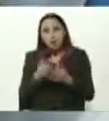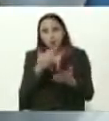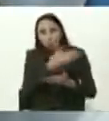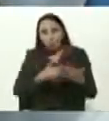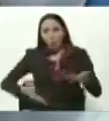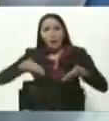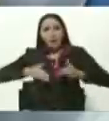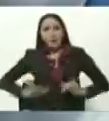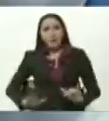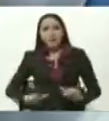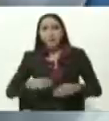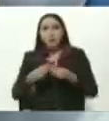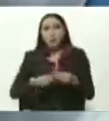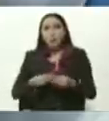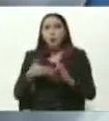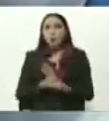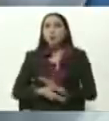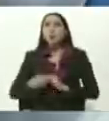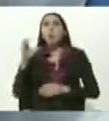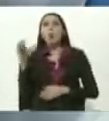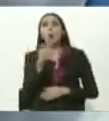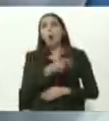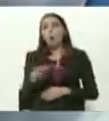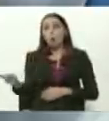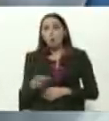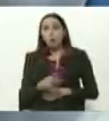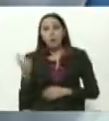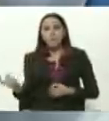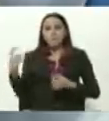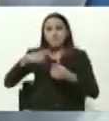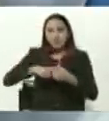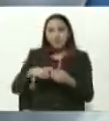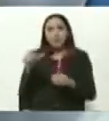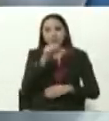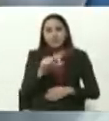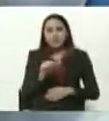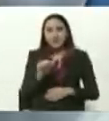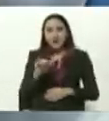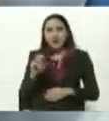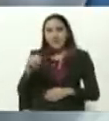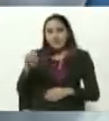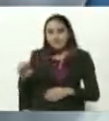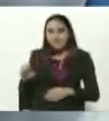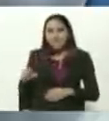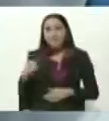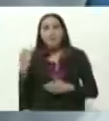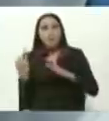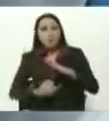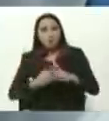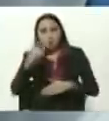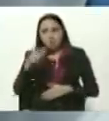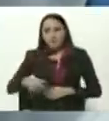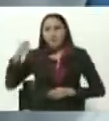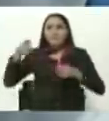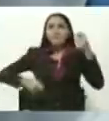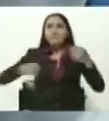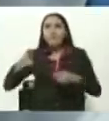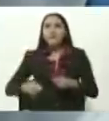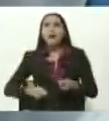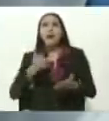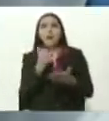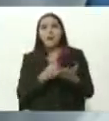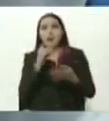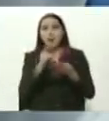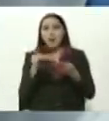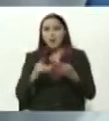nacimiento forjada de uno de los colombianos para introducirla en el Saime. Carmen Celi, fiscal de registro